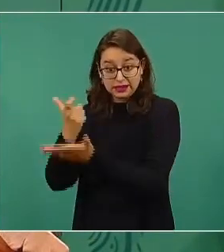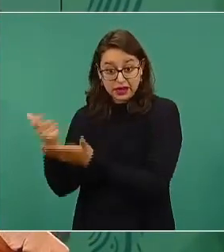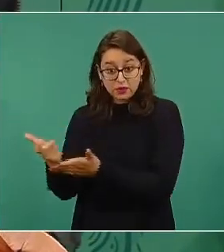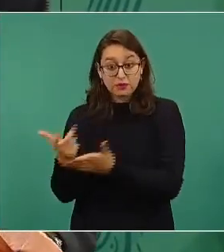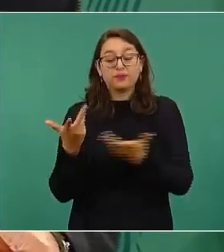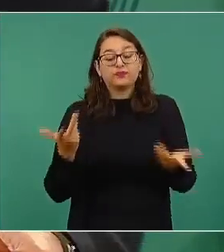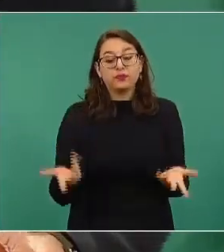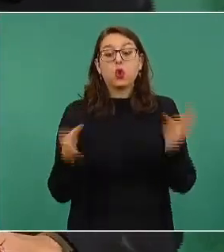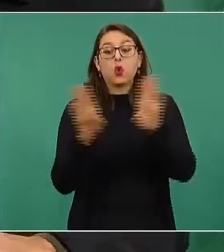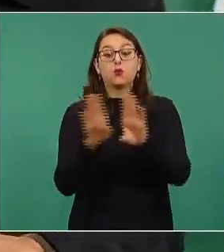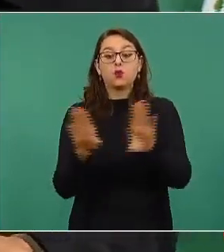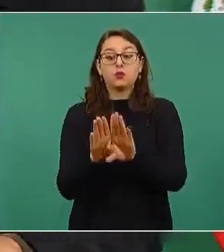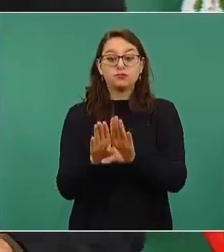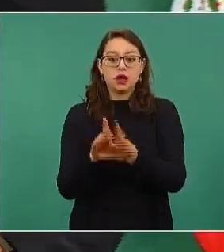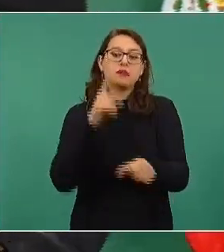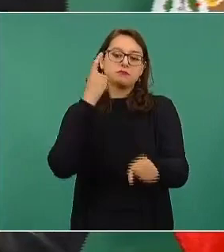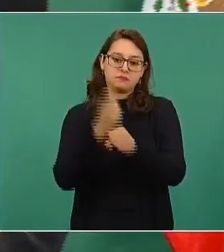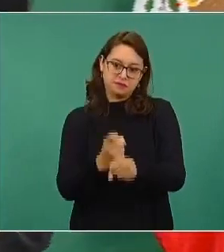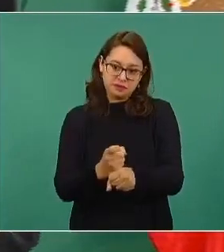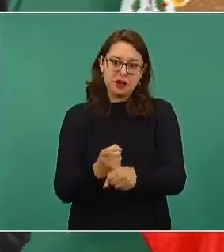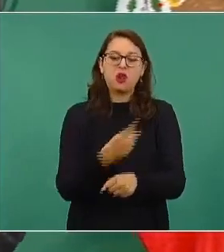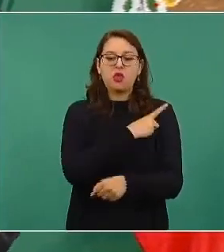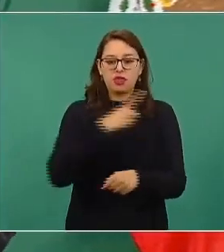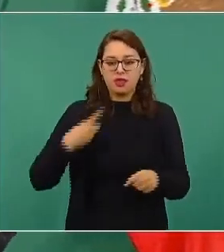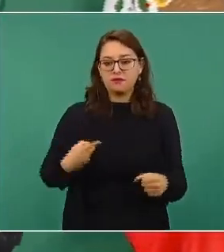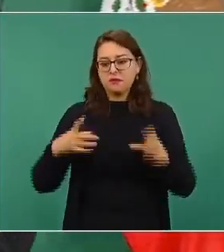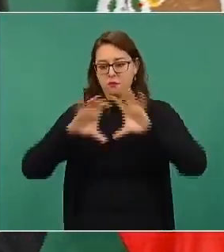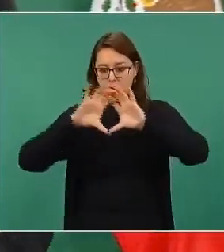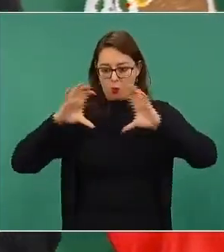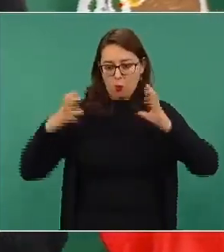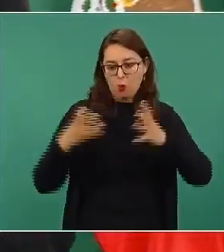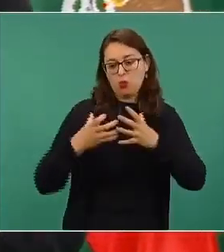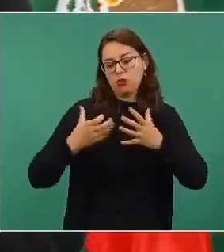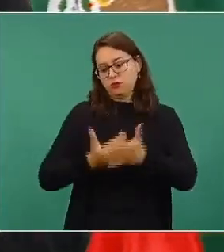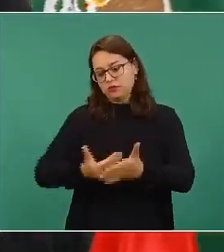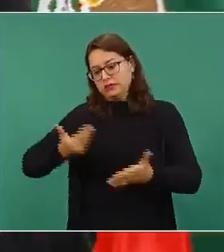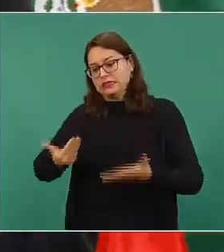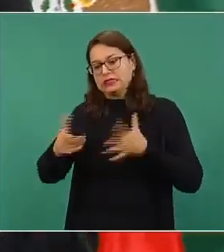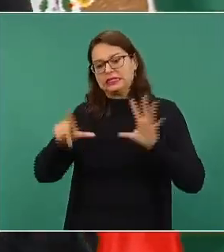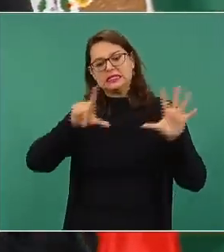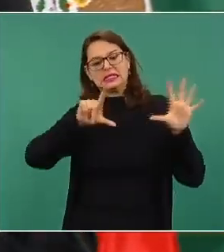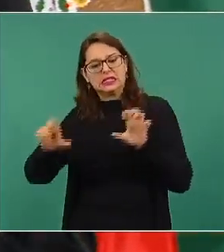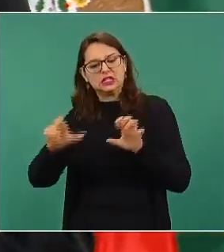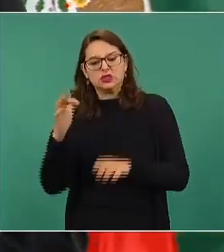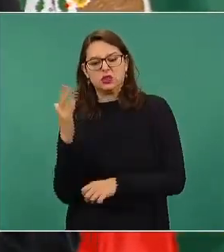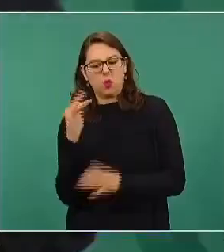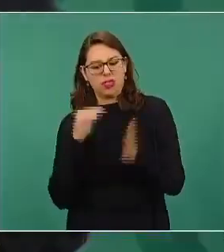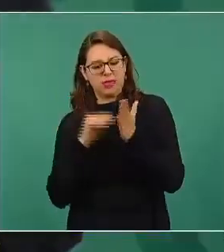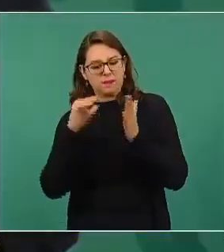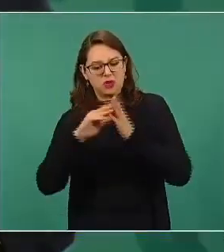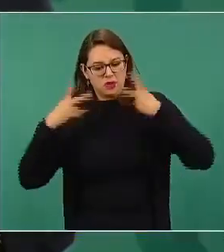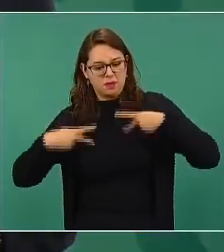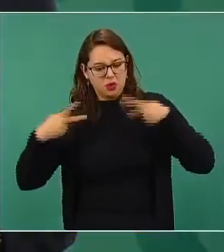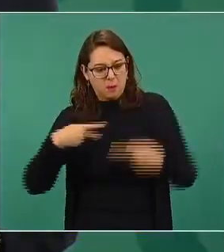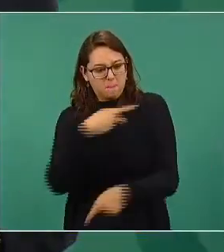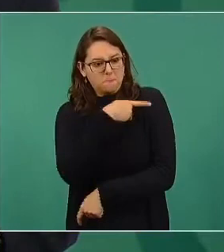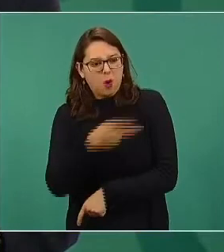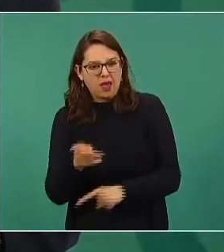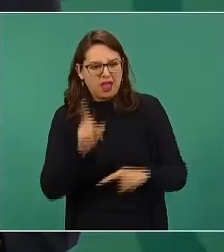para saber dónde están los 750 millones de